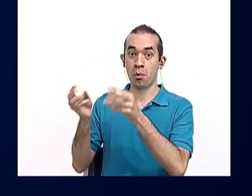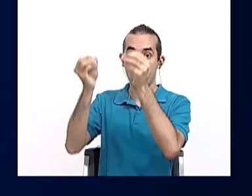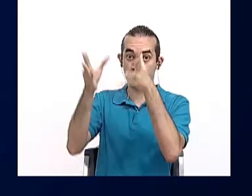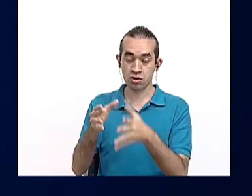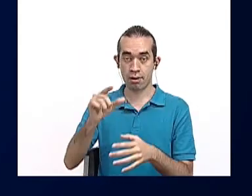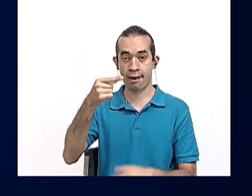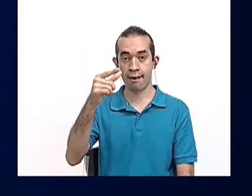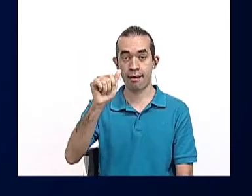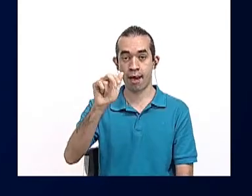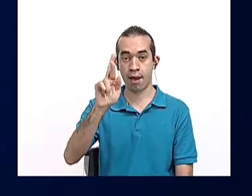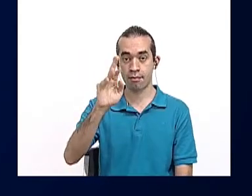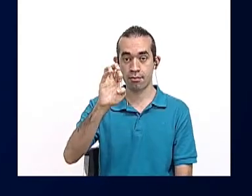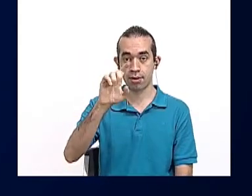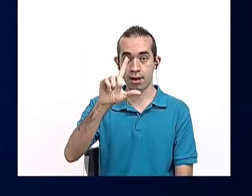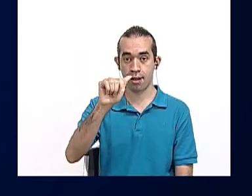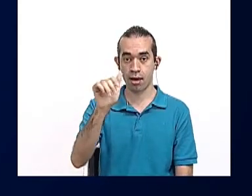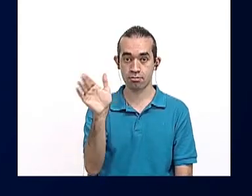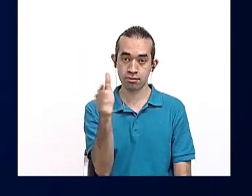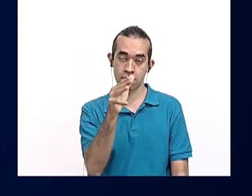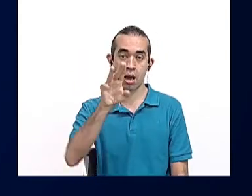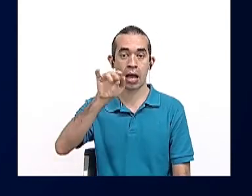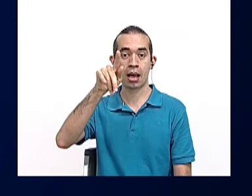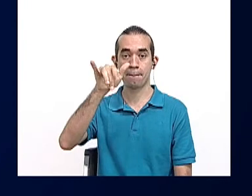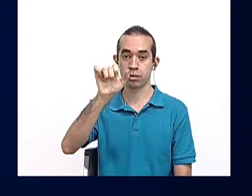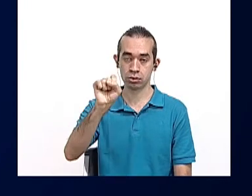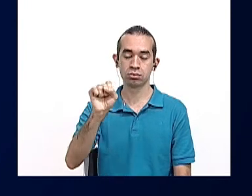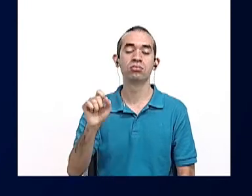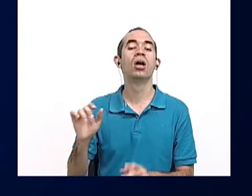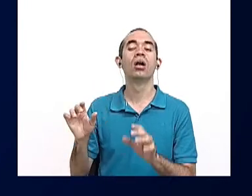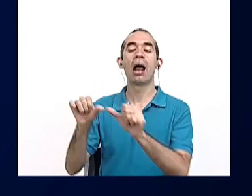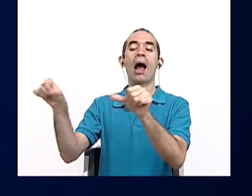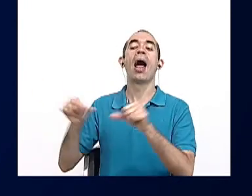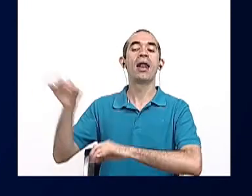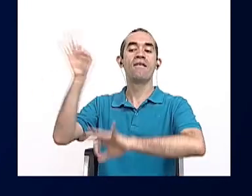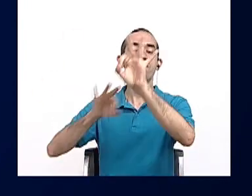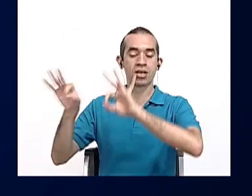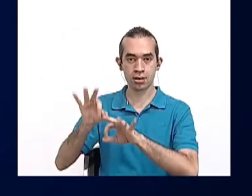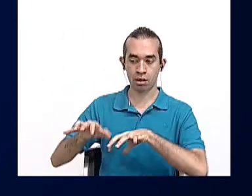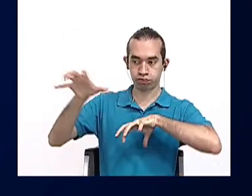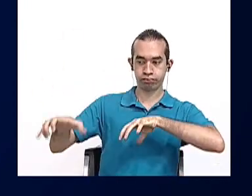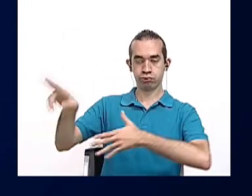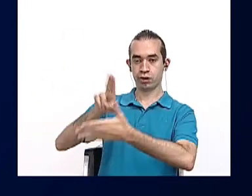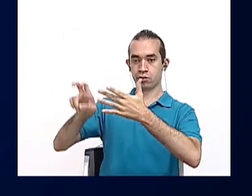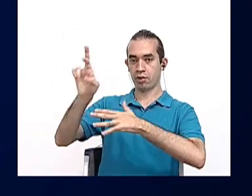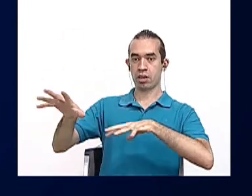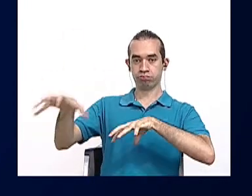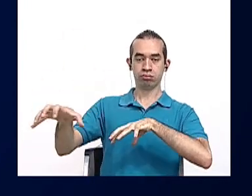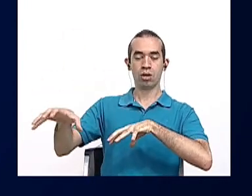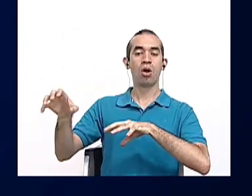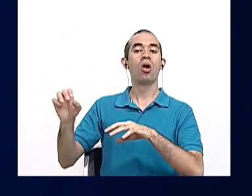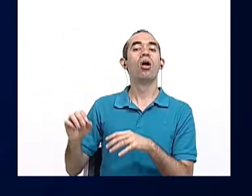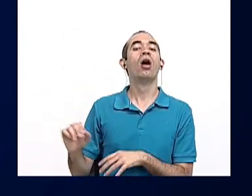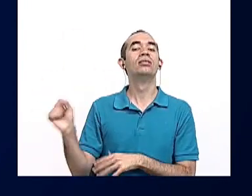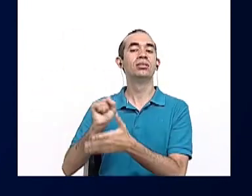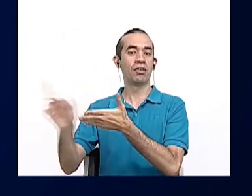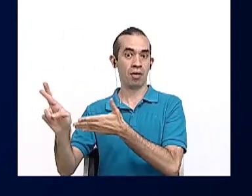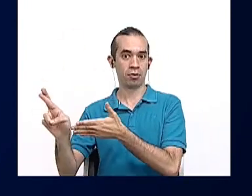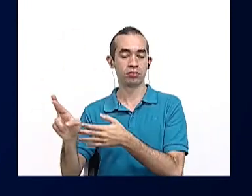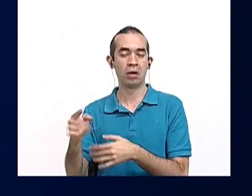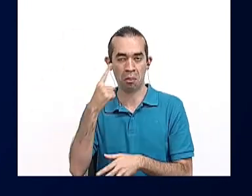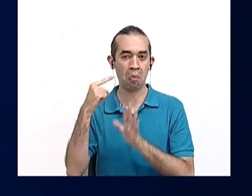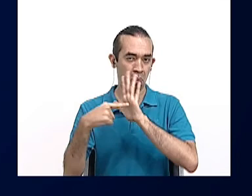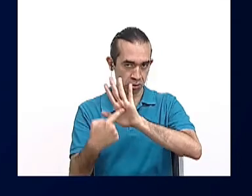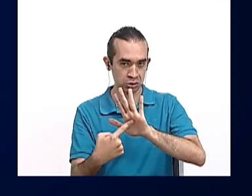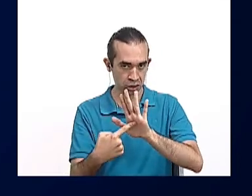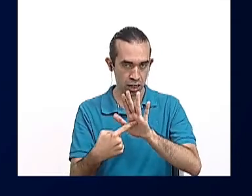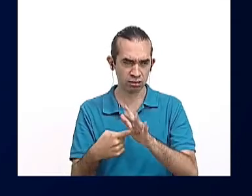Rica, sede de Occidente, nos realizará una demostración para que ustedes puedan comprender, como es un tema abstracto,